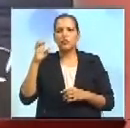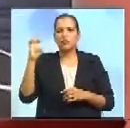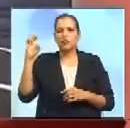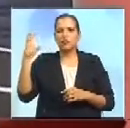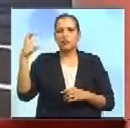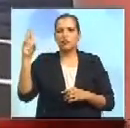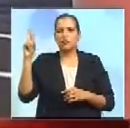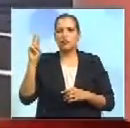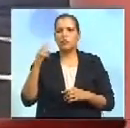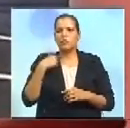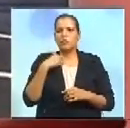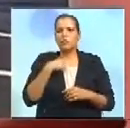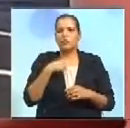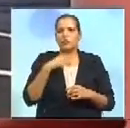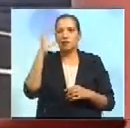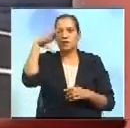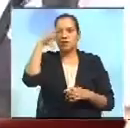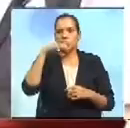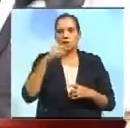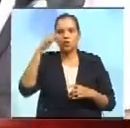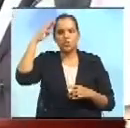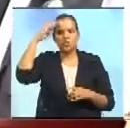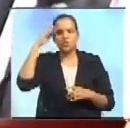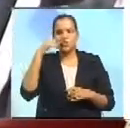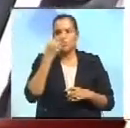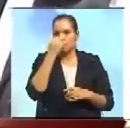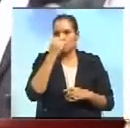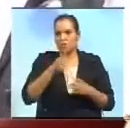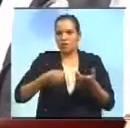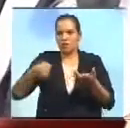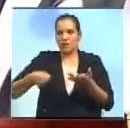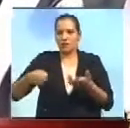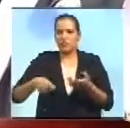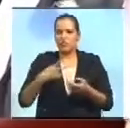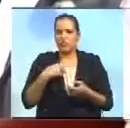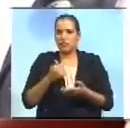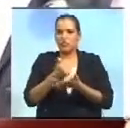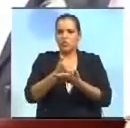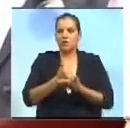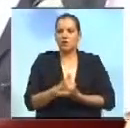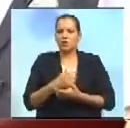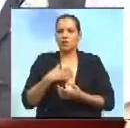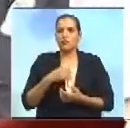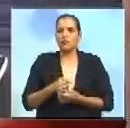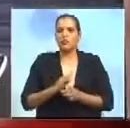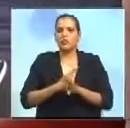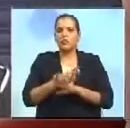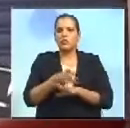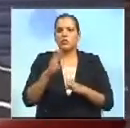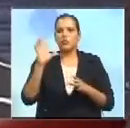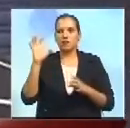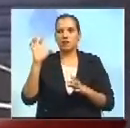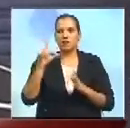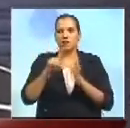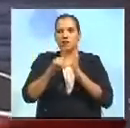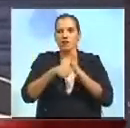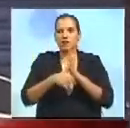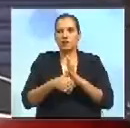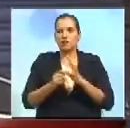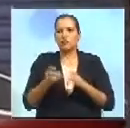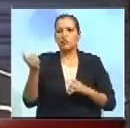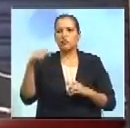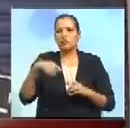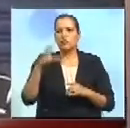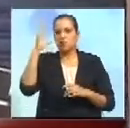de tiempo. Lo primerito es gritar aquí al cuerpo bombero que está lo más cercano. ¿Qué será? Unos 15 minutos. 15 en